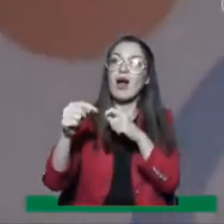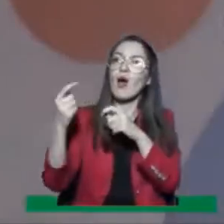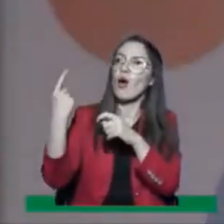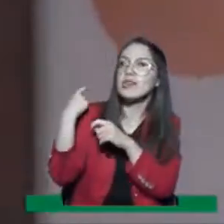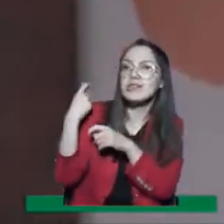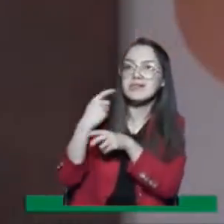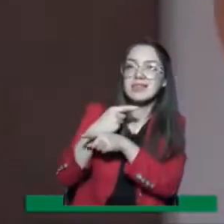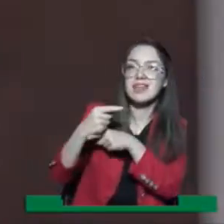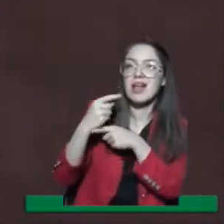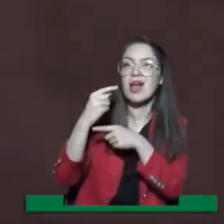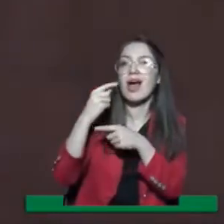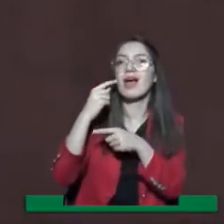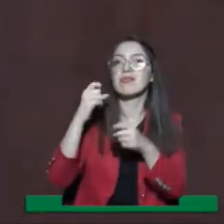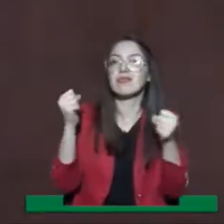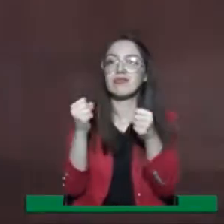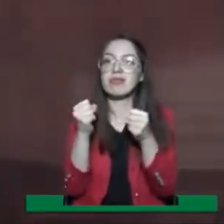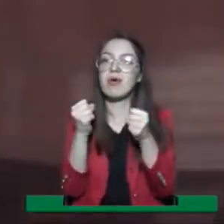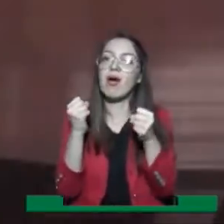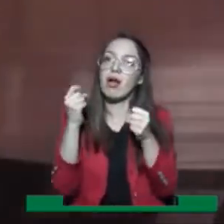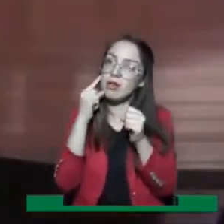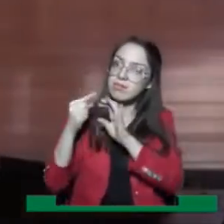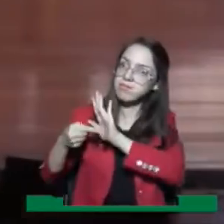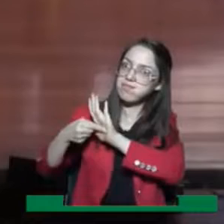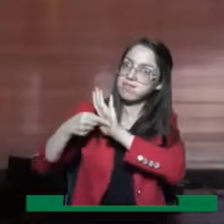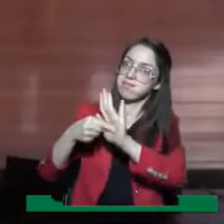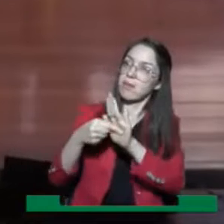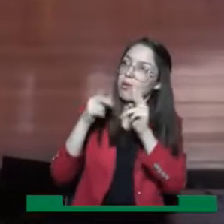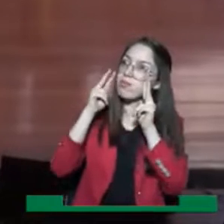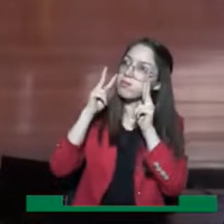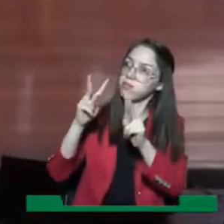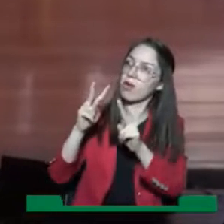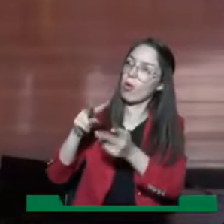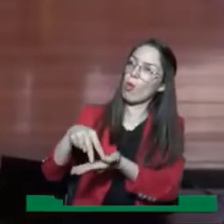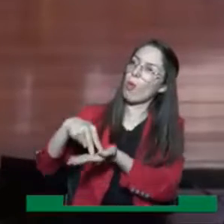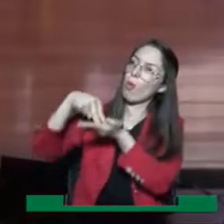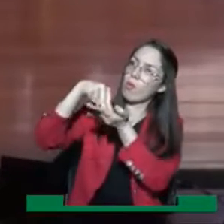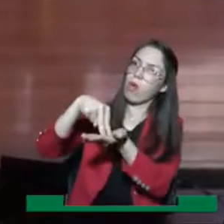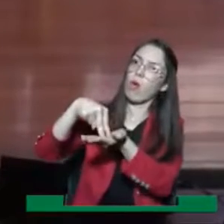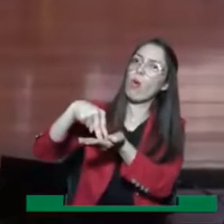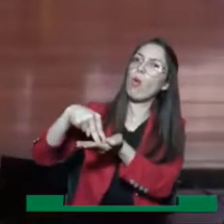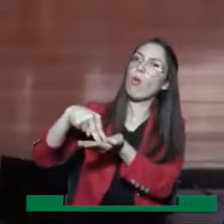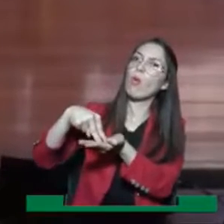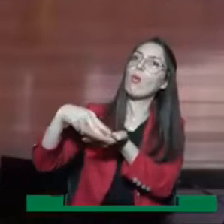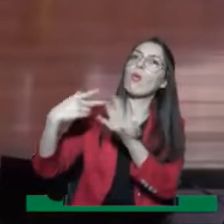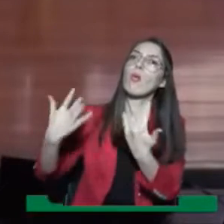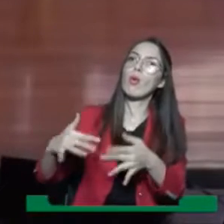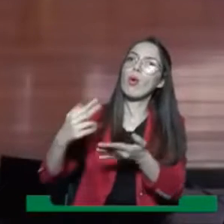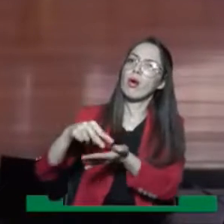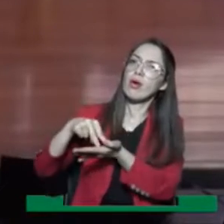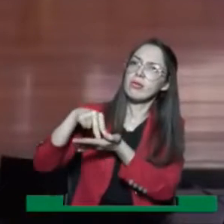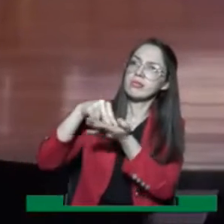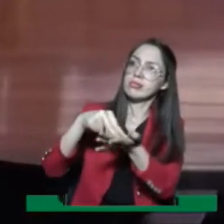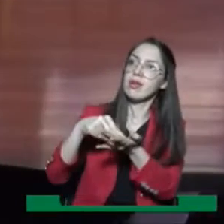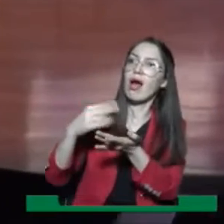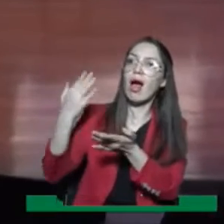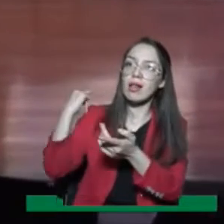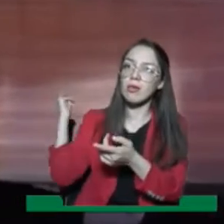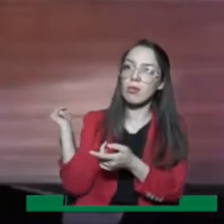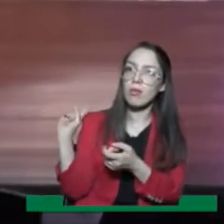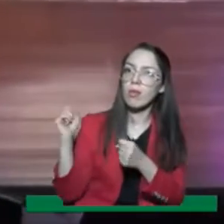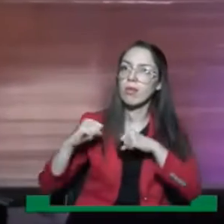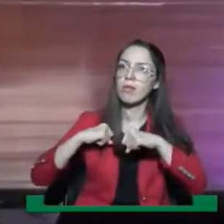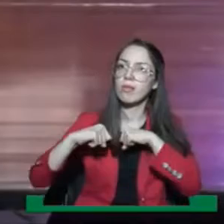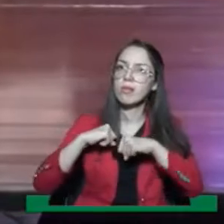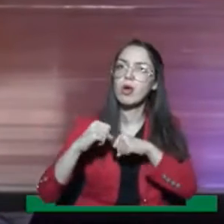Bogotá, digamos, sean protagonistas de esos desarrollos y ese trabajo que de forma silenciosa vienen haciendo en cada una de